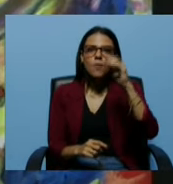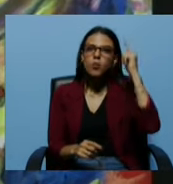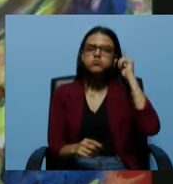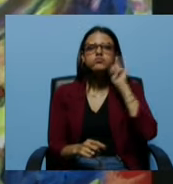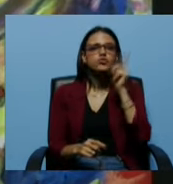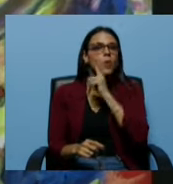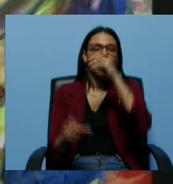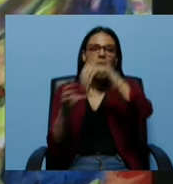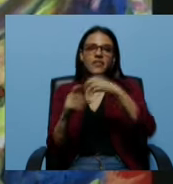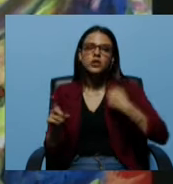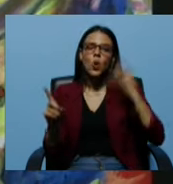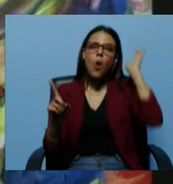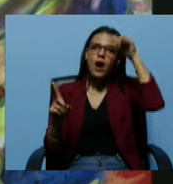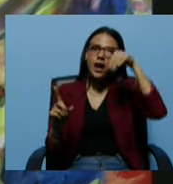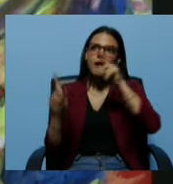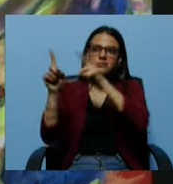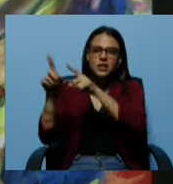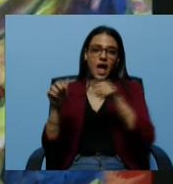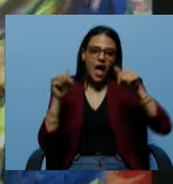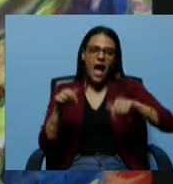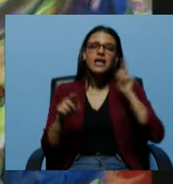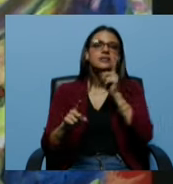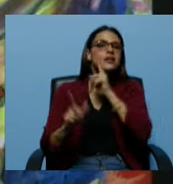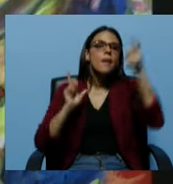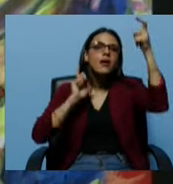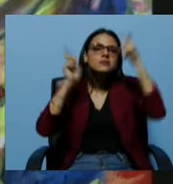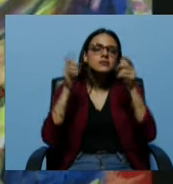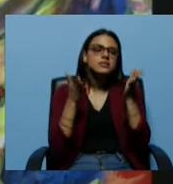por acá se llama chavismo.